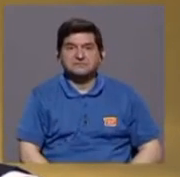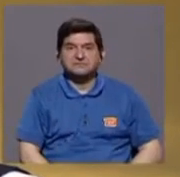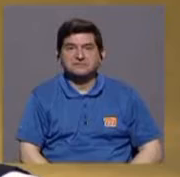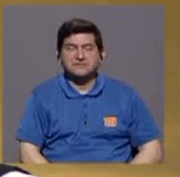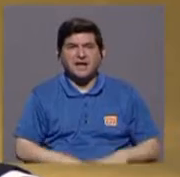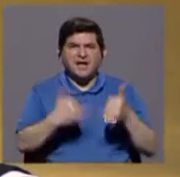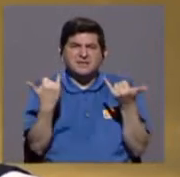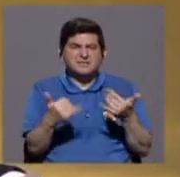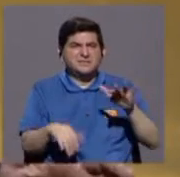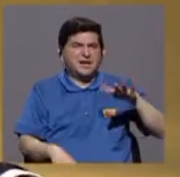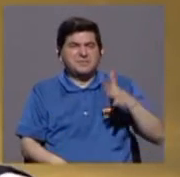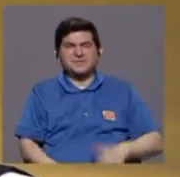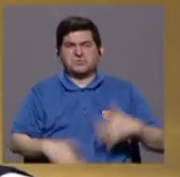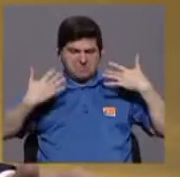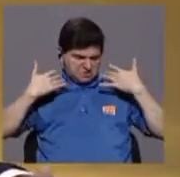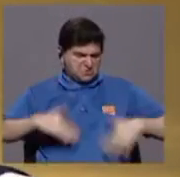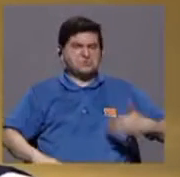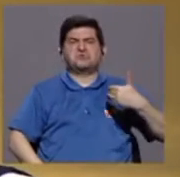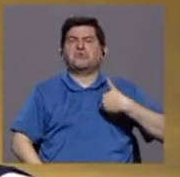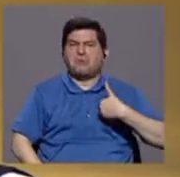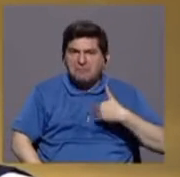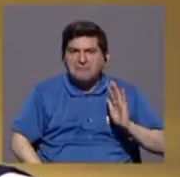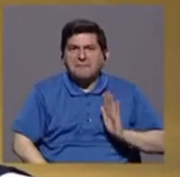porque ya más o menos la ropa la tiene,